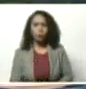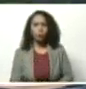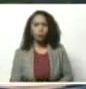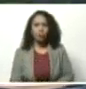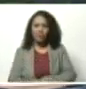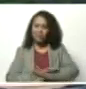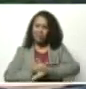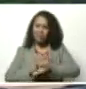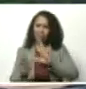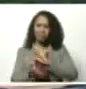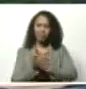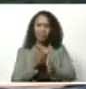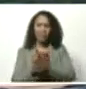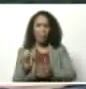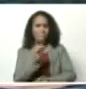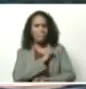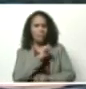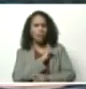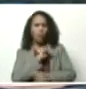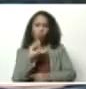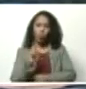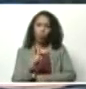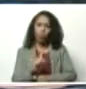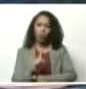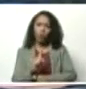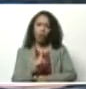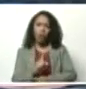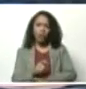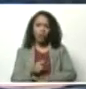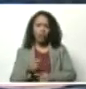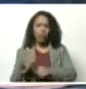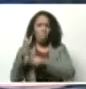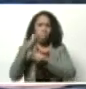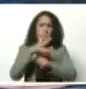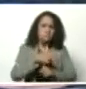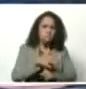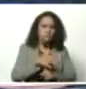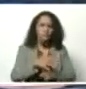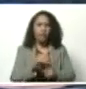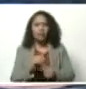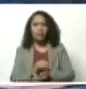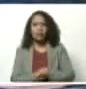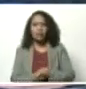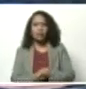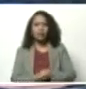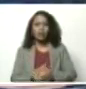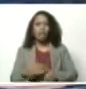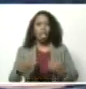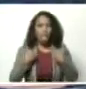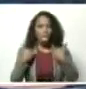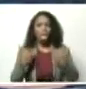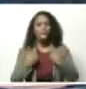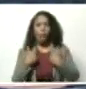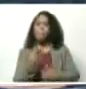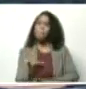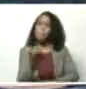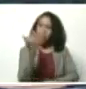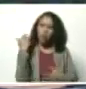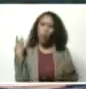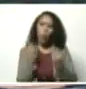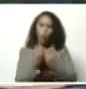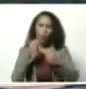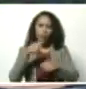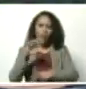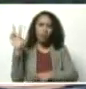Ya basta de xenofobia, de sobreexplotación, de pasarroncha. Vénganse, que juntos en